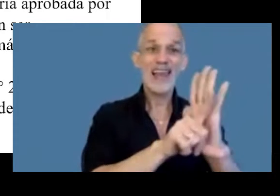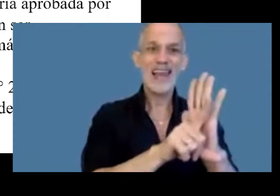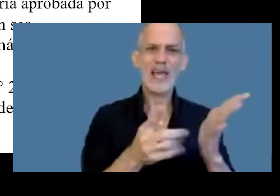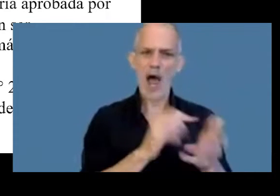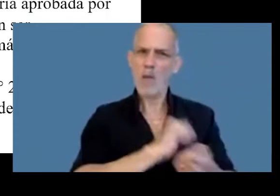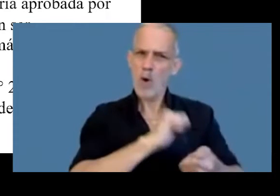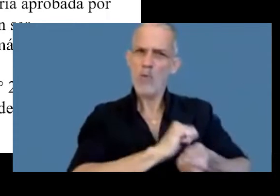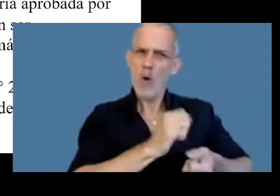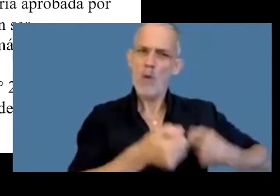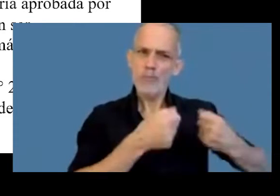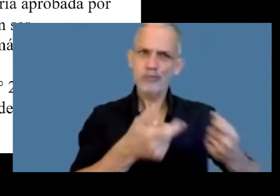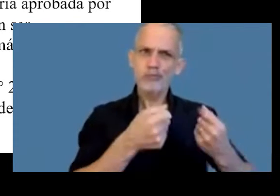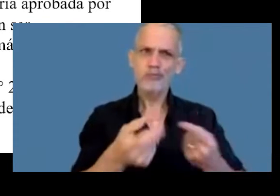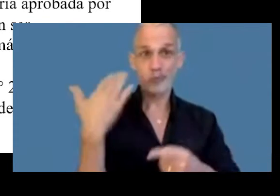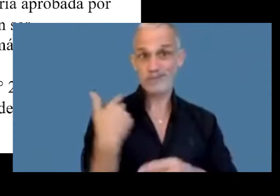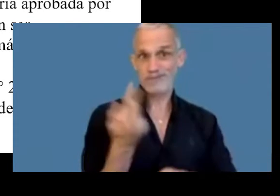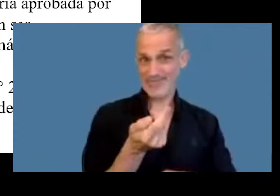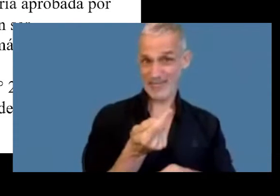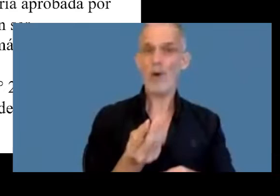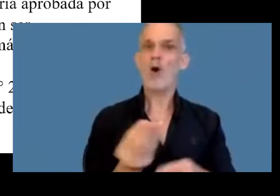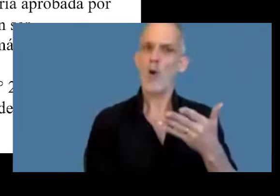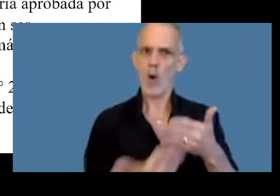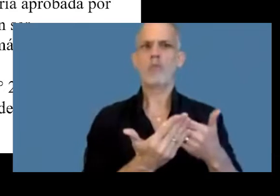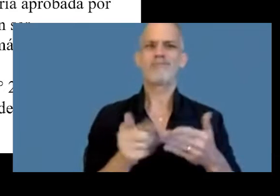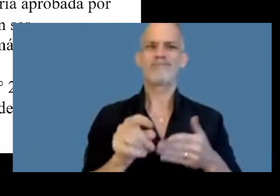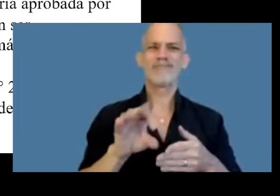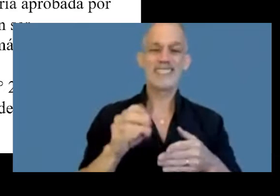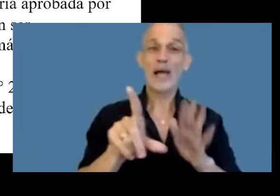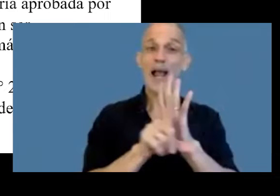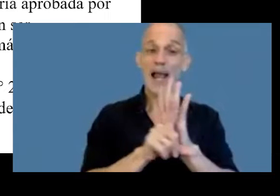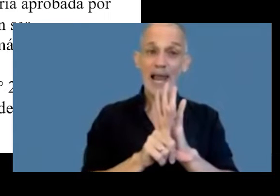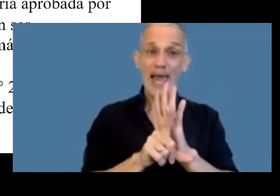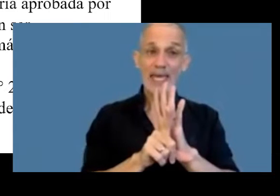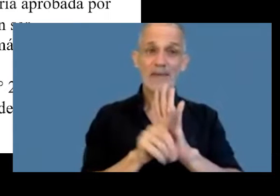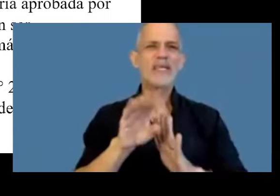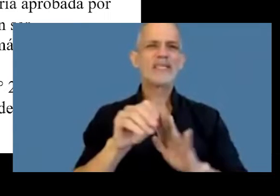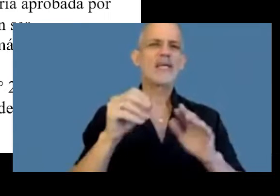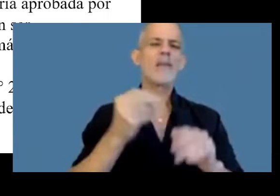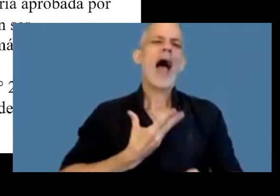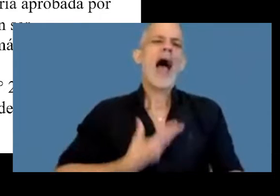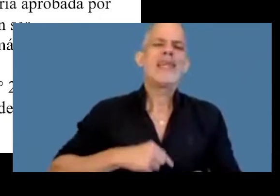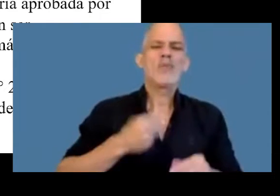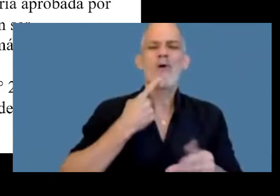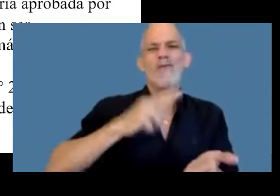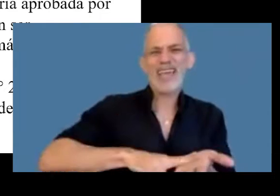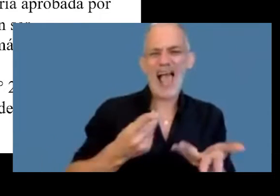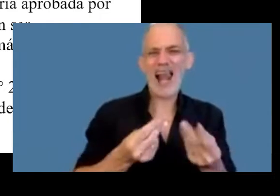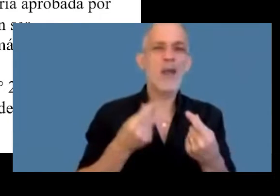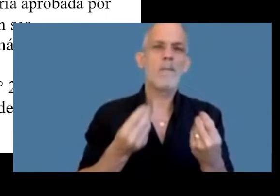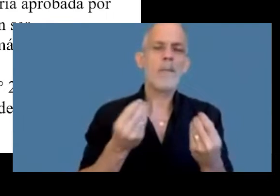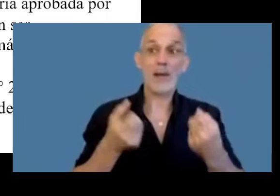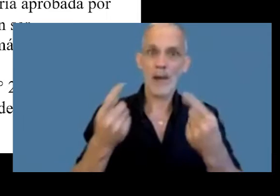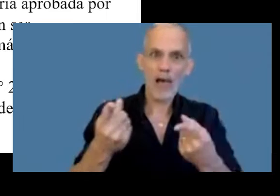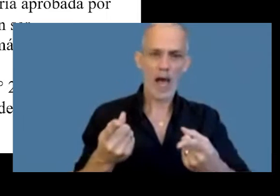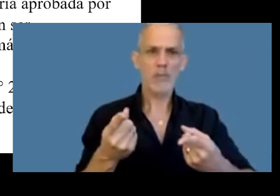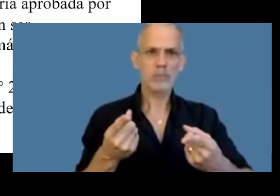publicando recientemente. Se ha denominado a esta ley alivio fiscal para fortalecer la salida